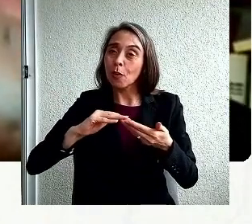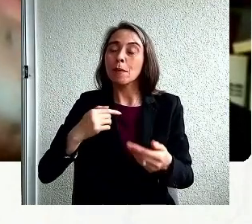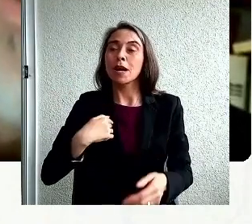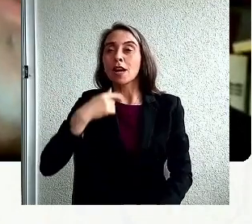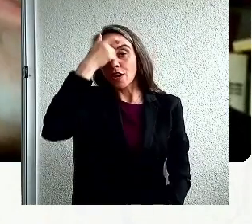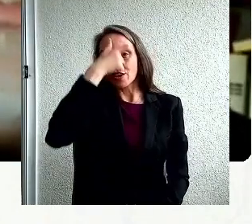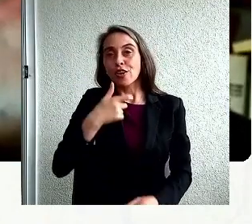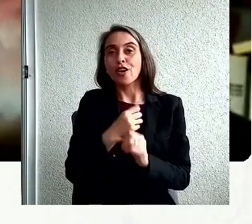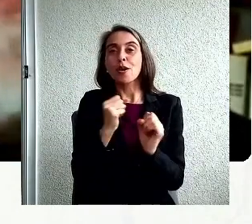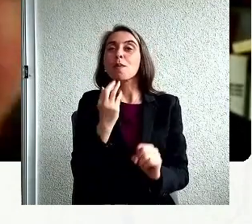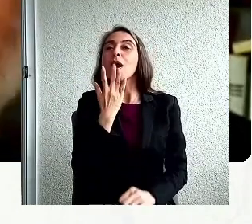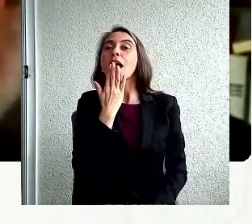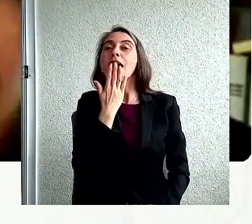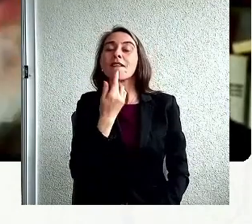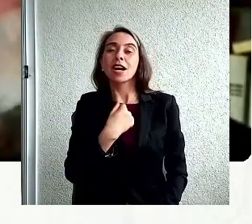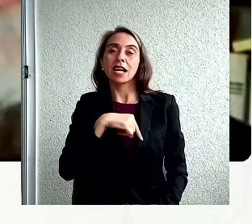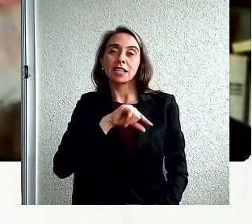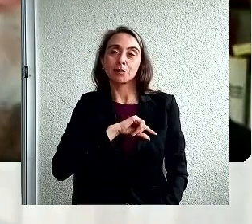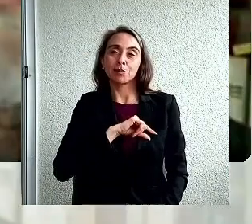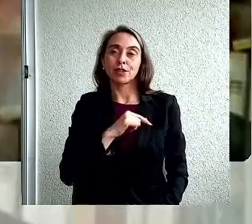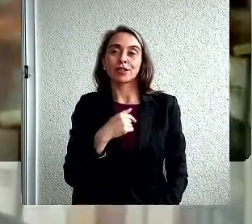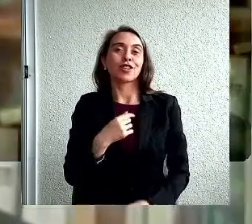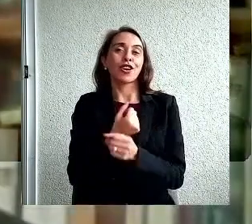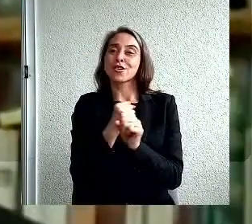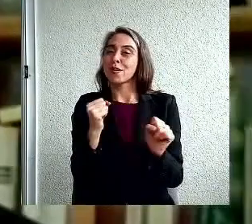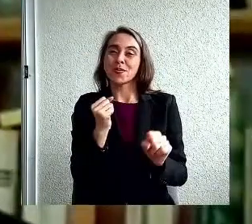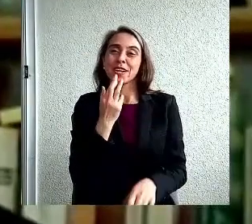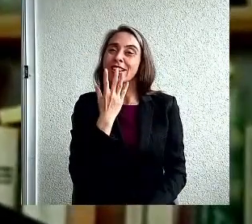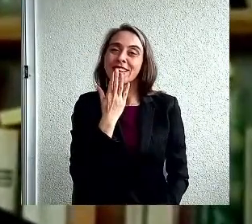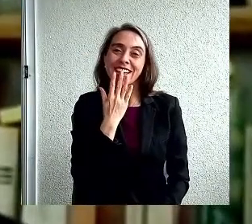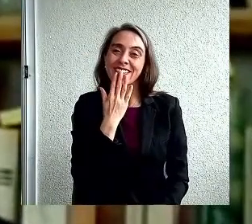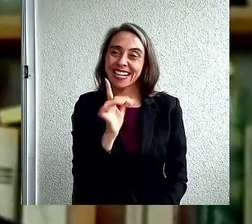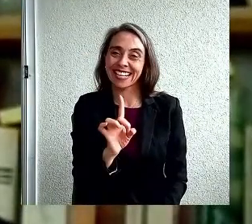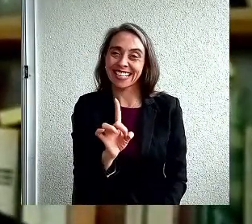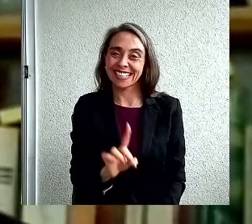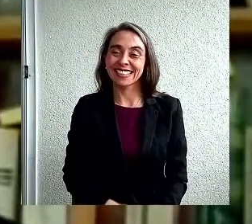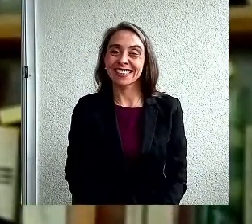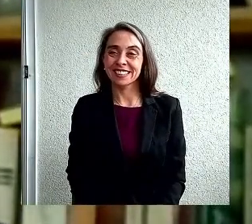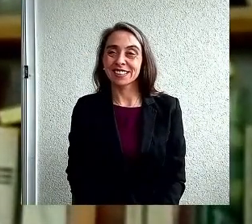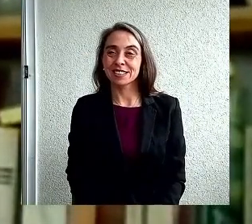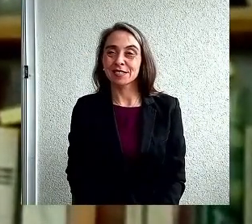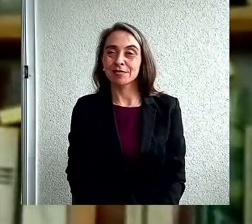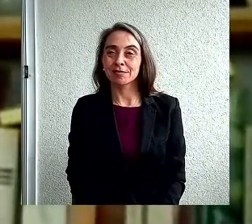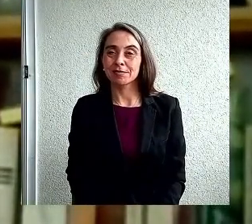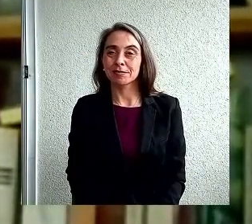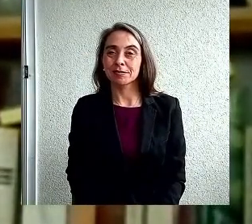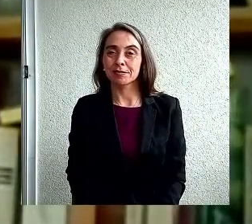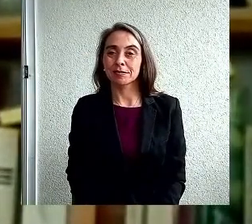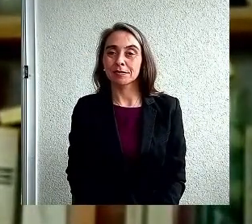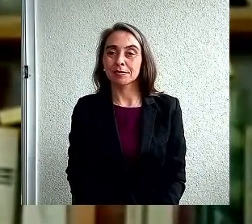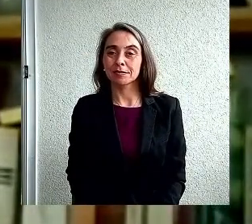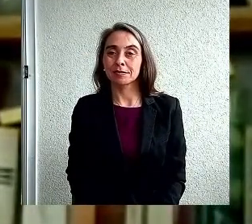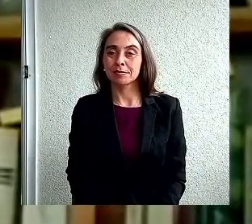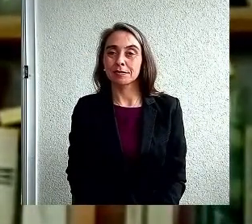Bueno, cambios climáticos, ya han escuchado mucho de esos. Hay muchas cosas que hacer.